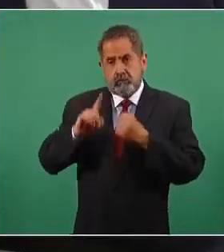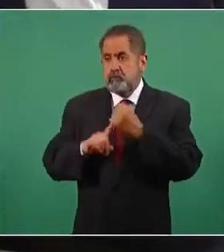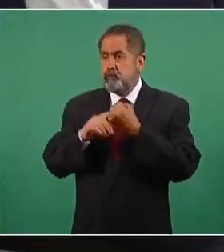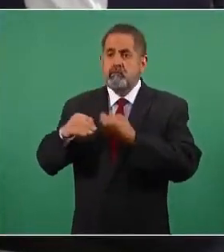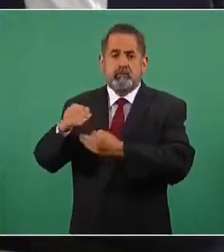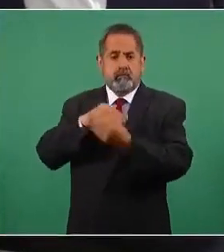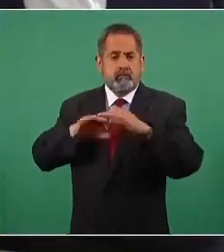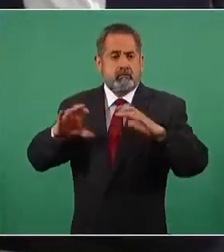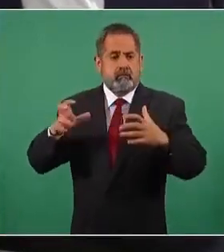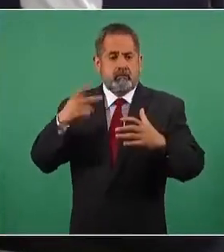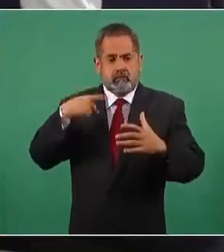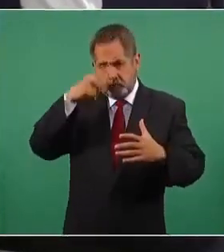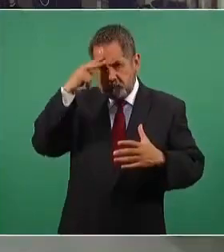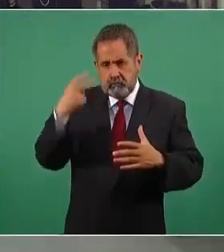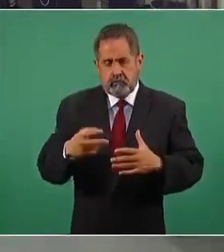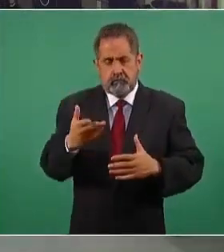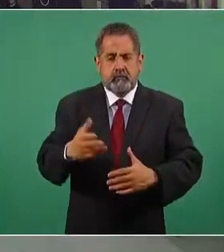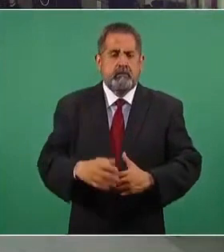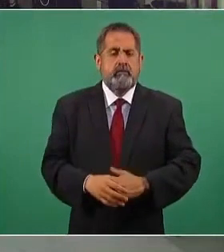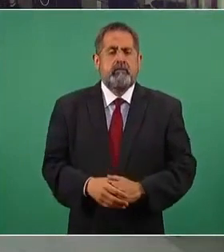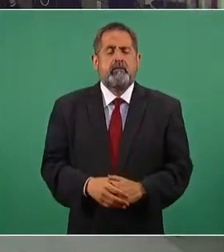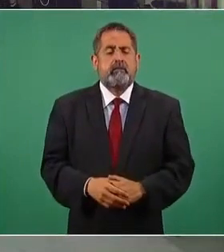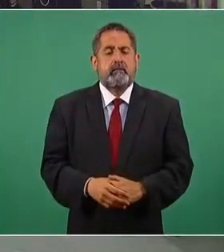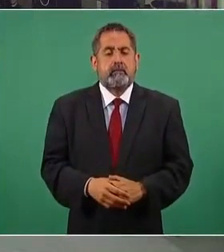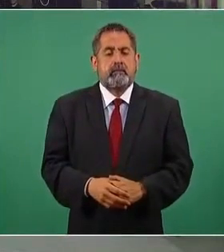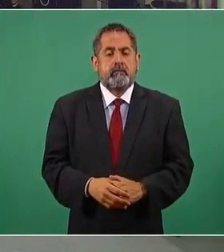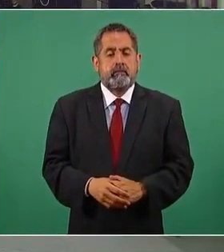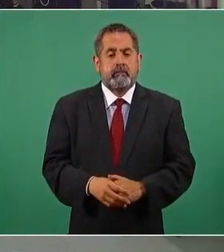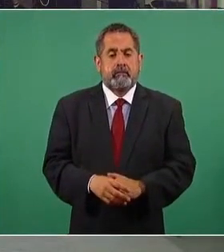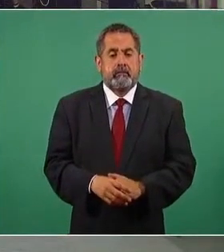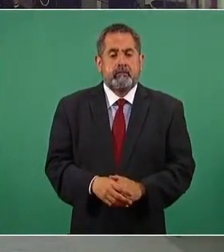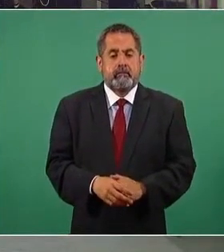todos los mexicanos. Gracias. Muy bien.